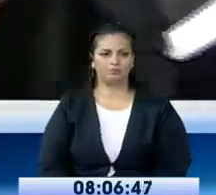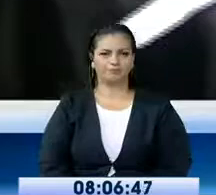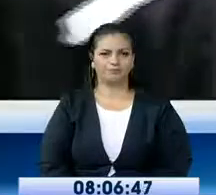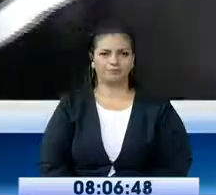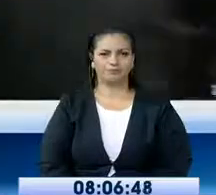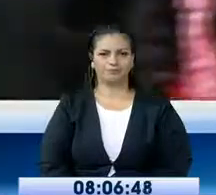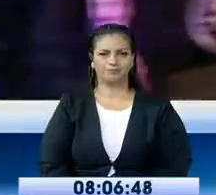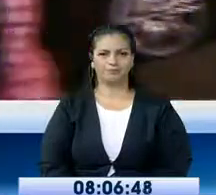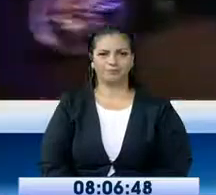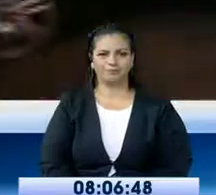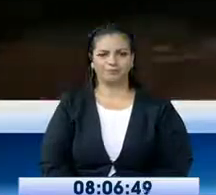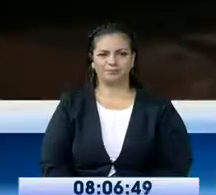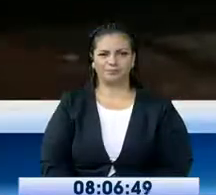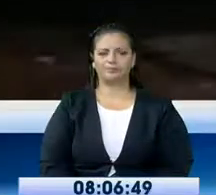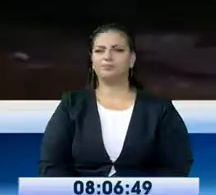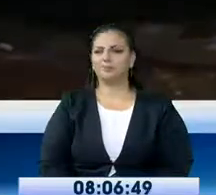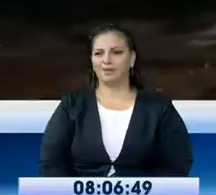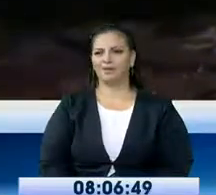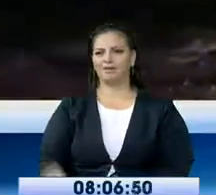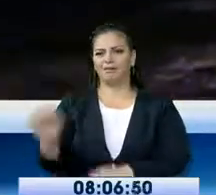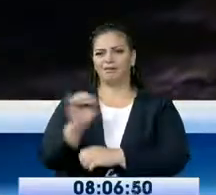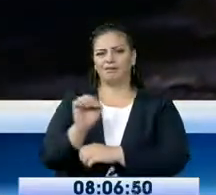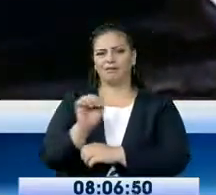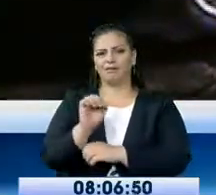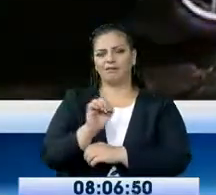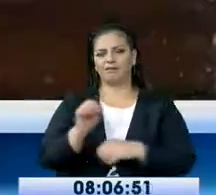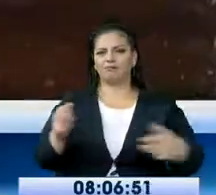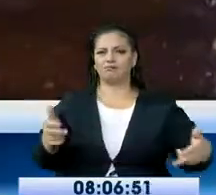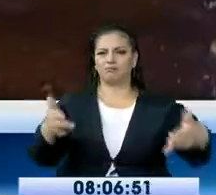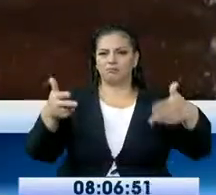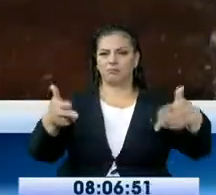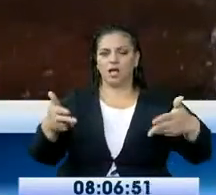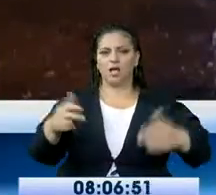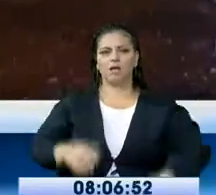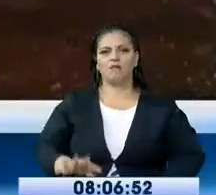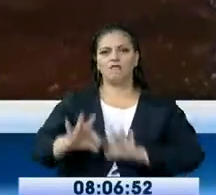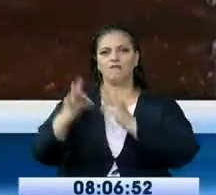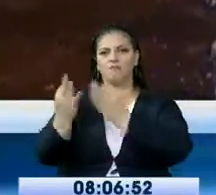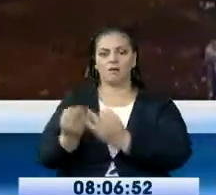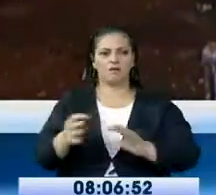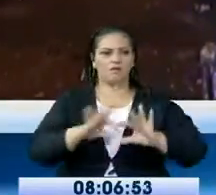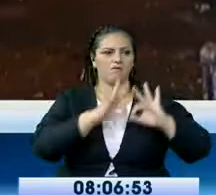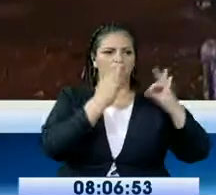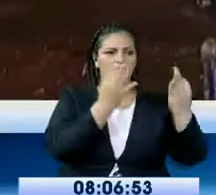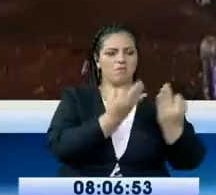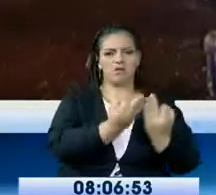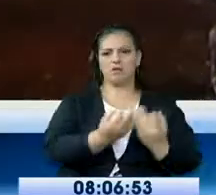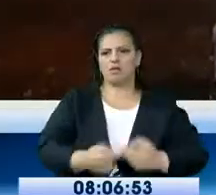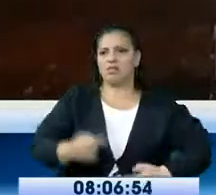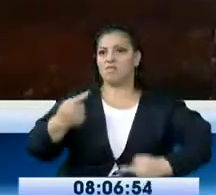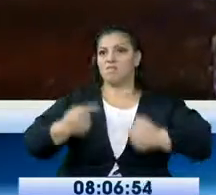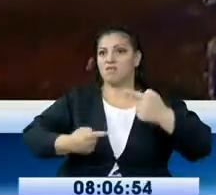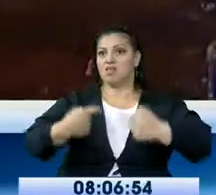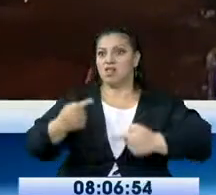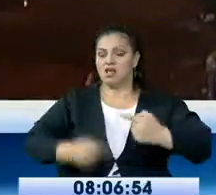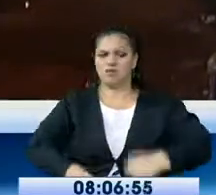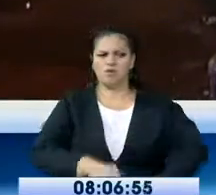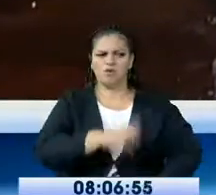Familiares de los conductores de ambos vehículos discutían respecto al posible responsable del choque.